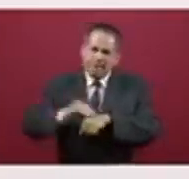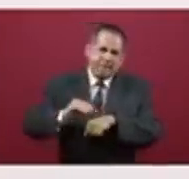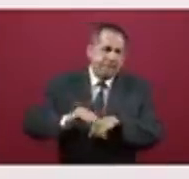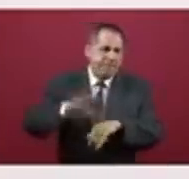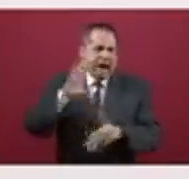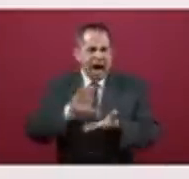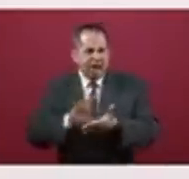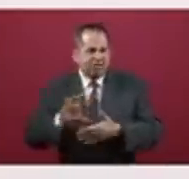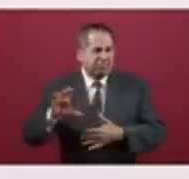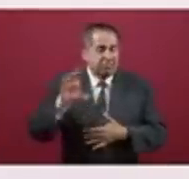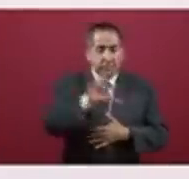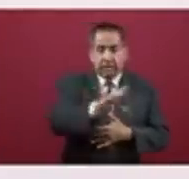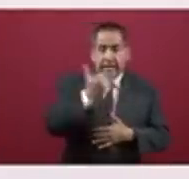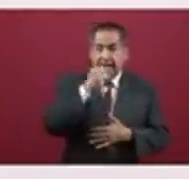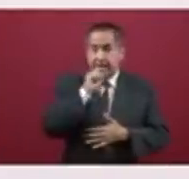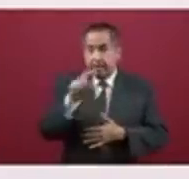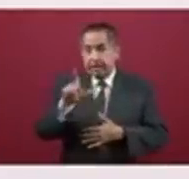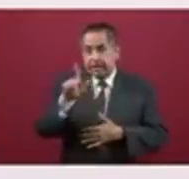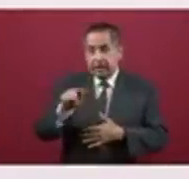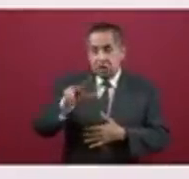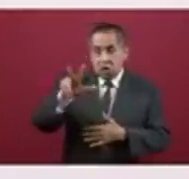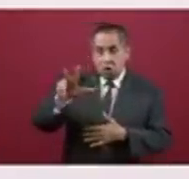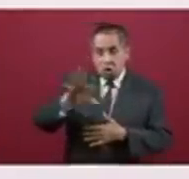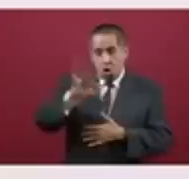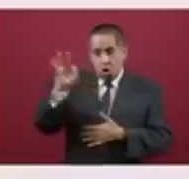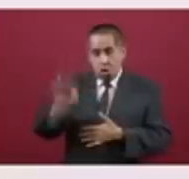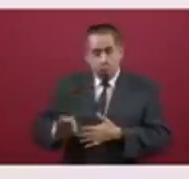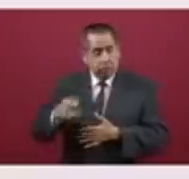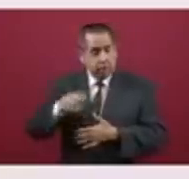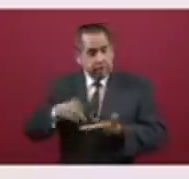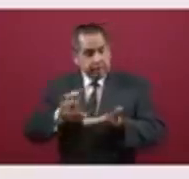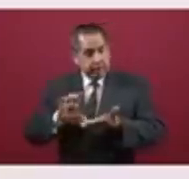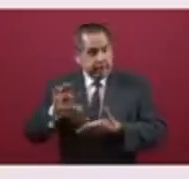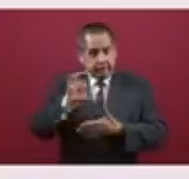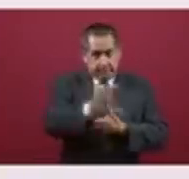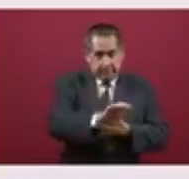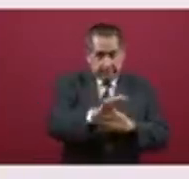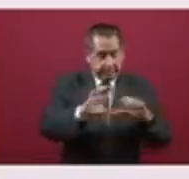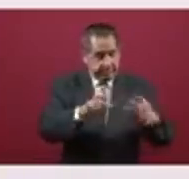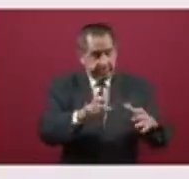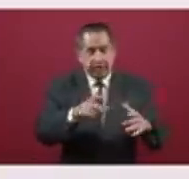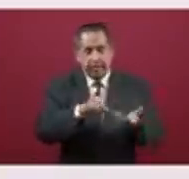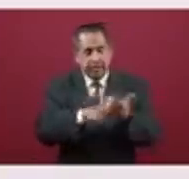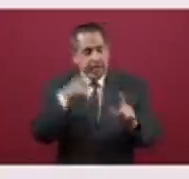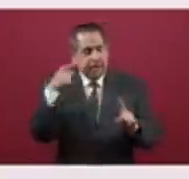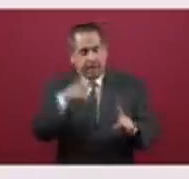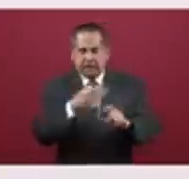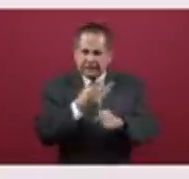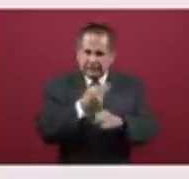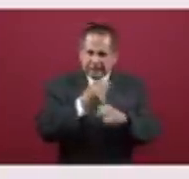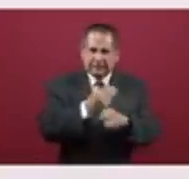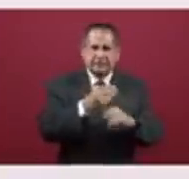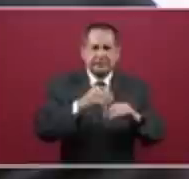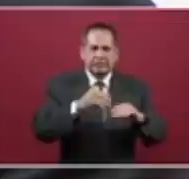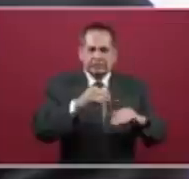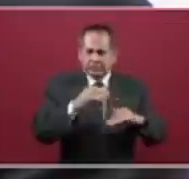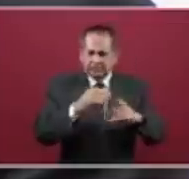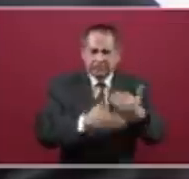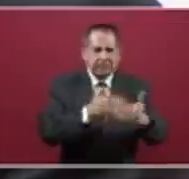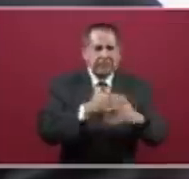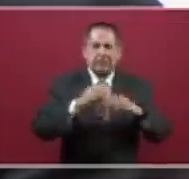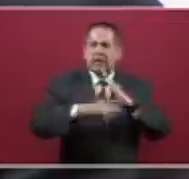el 78 por ciento de esa inversión destinada al mantenimiento a la conservación de